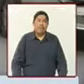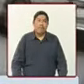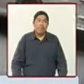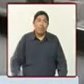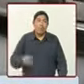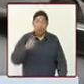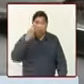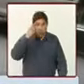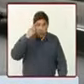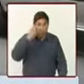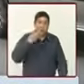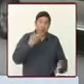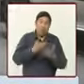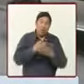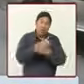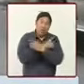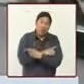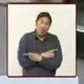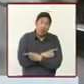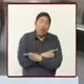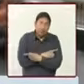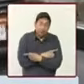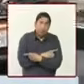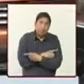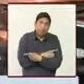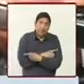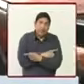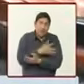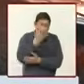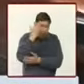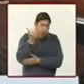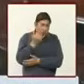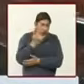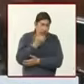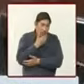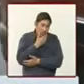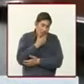¿Considera que es importante tener un buen descanso? Sí. ¿Por qué?